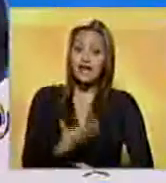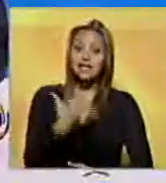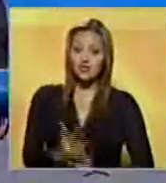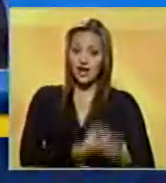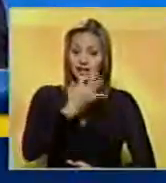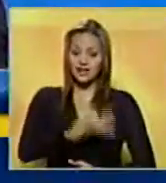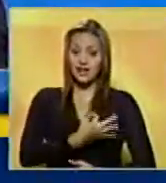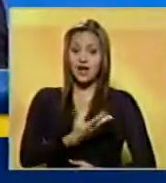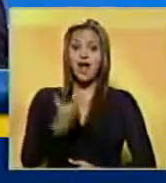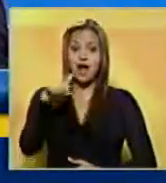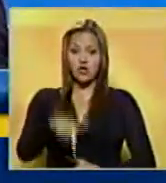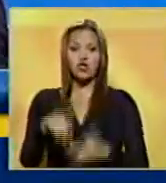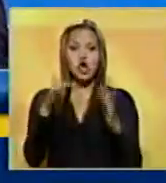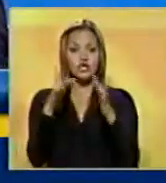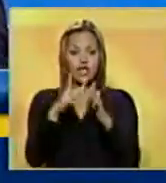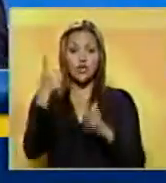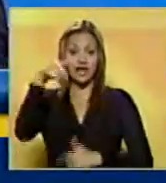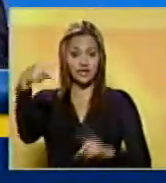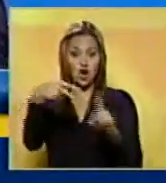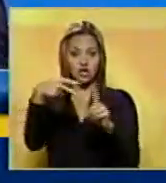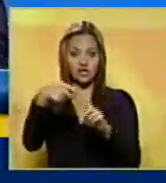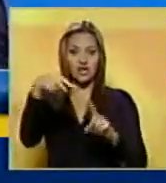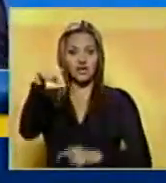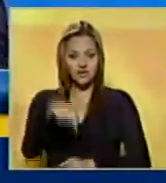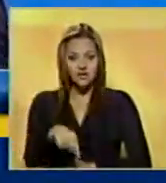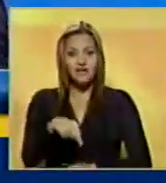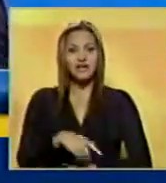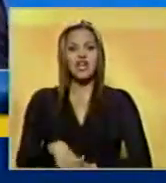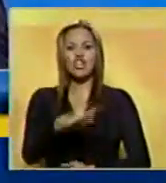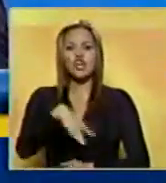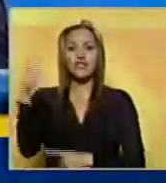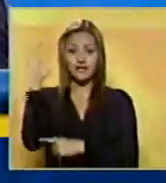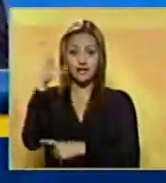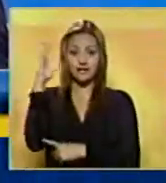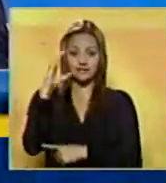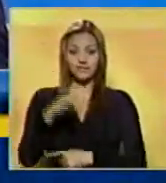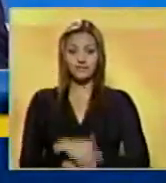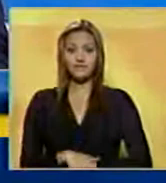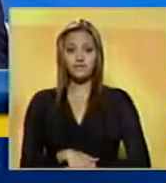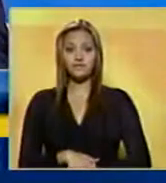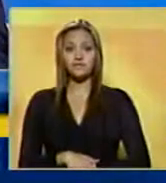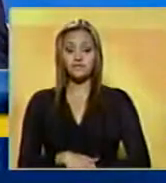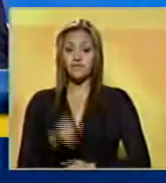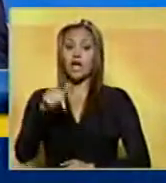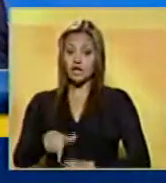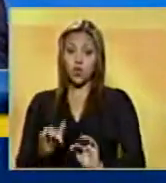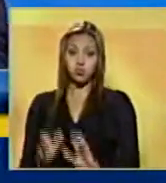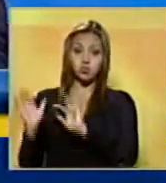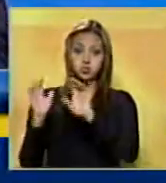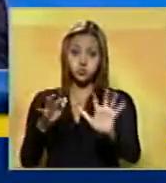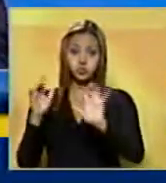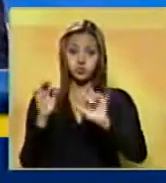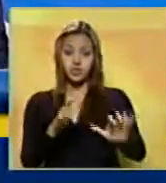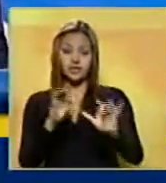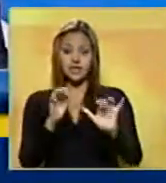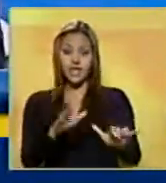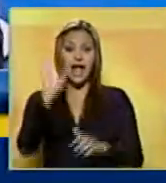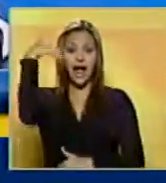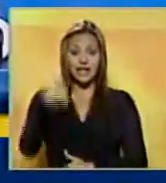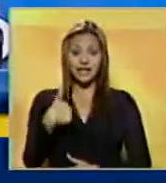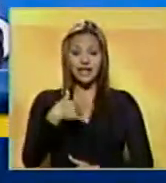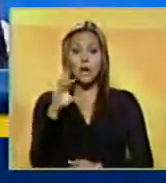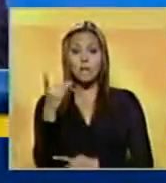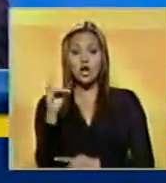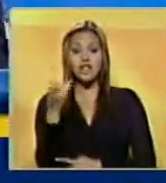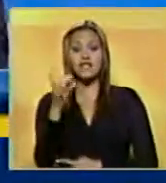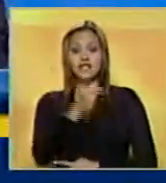buenas tardes. El contacto lo hacemos desde el Hotel Tamanaco Intercontinental de la ciudad de Caracas. Y es que a este lugar han llegado delegaciones de Argentina,